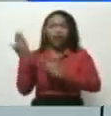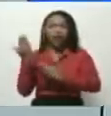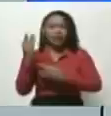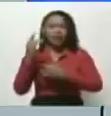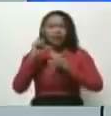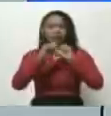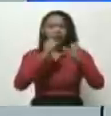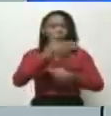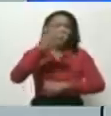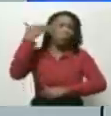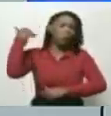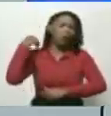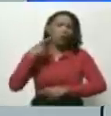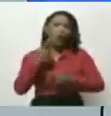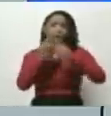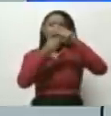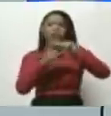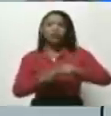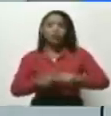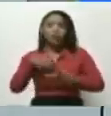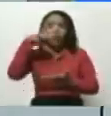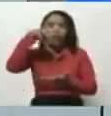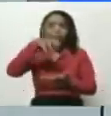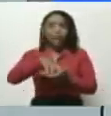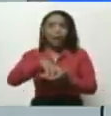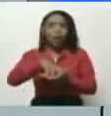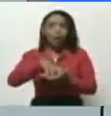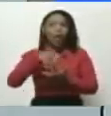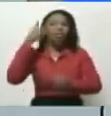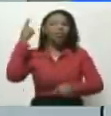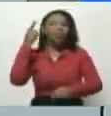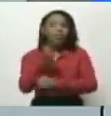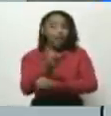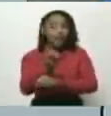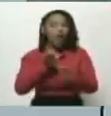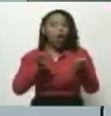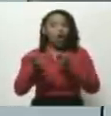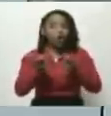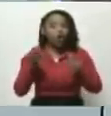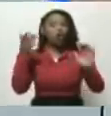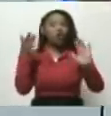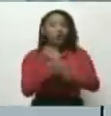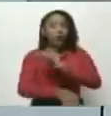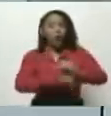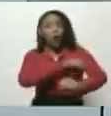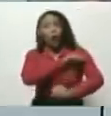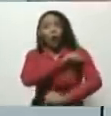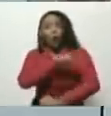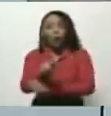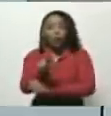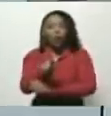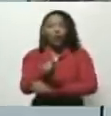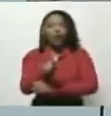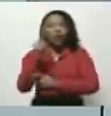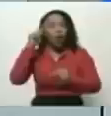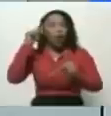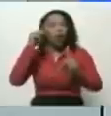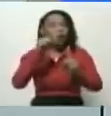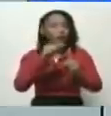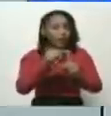siglos sobre el presupuesto del Estado. Debe ser un control sobre el cumplimiento de las metas,